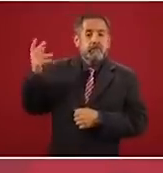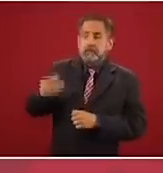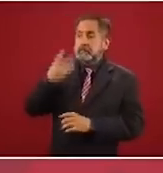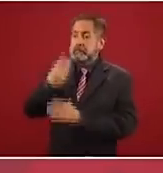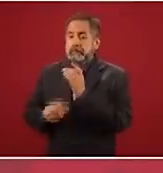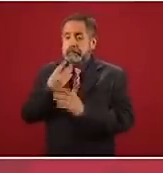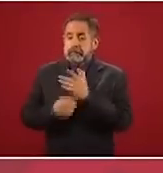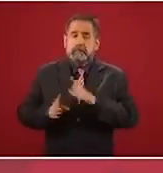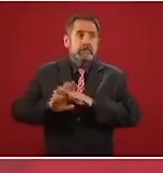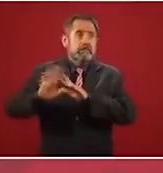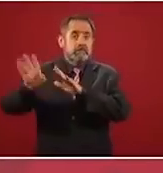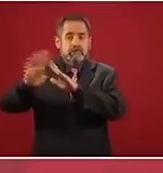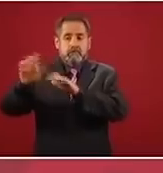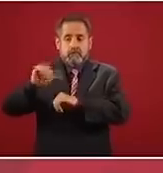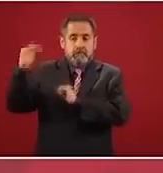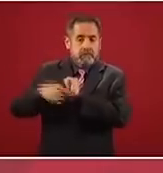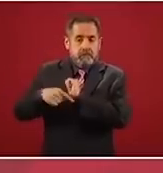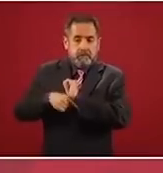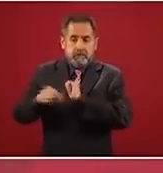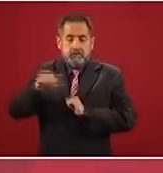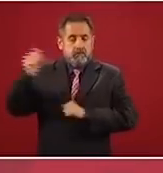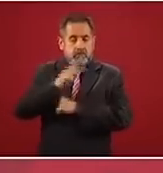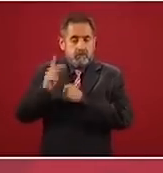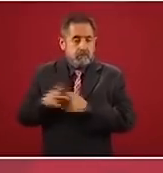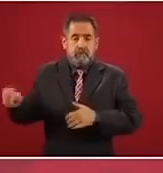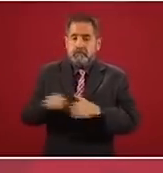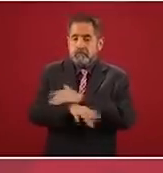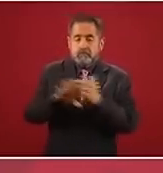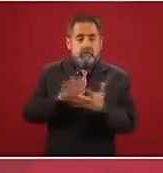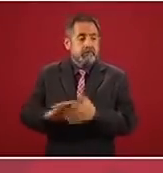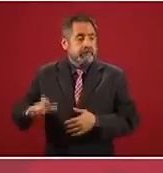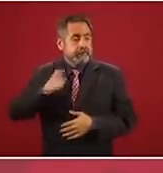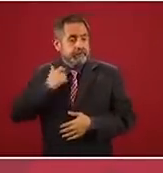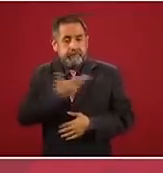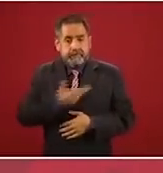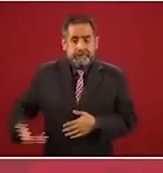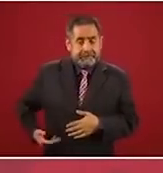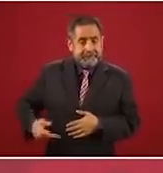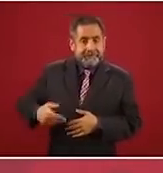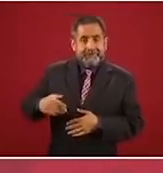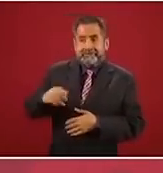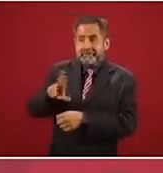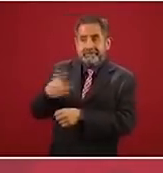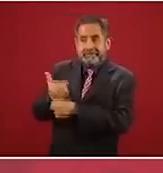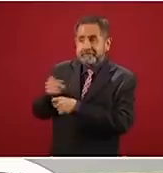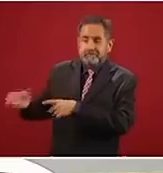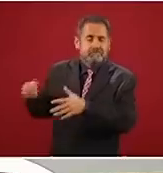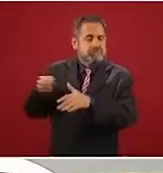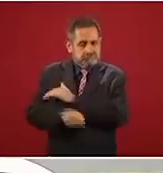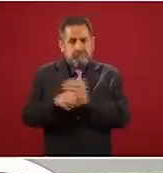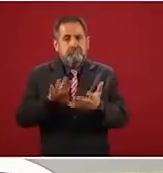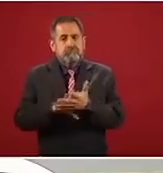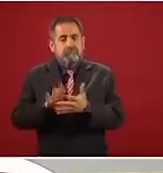México, en otros países, tiene en la cárcel a expresidentes de la República.